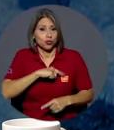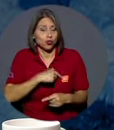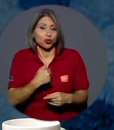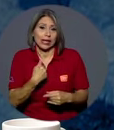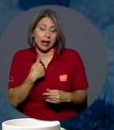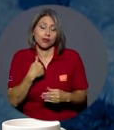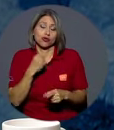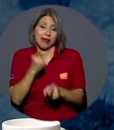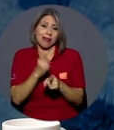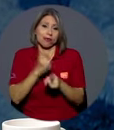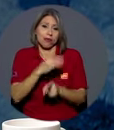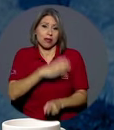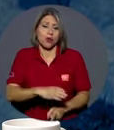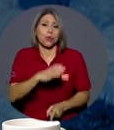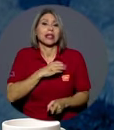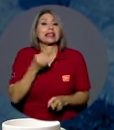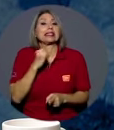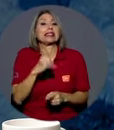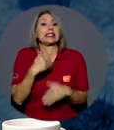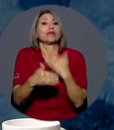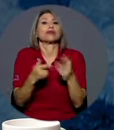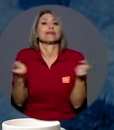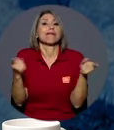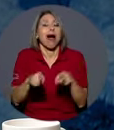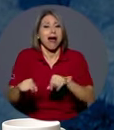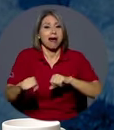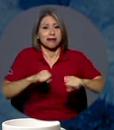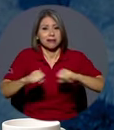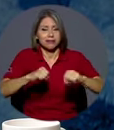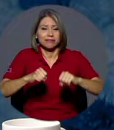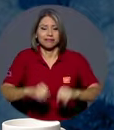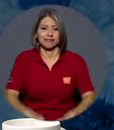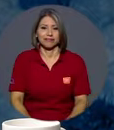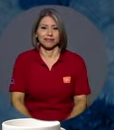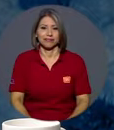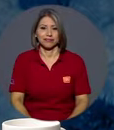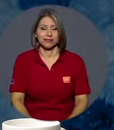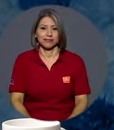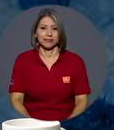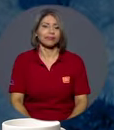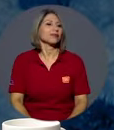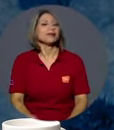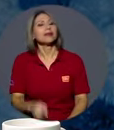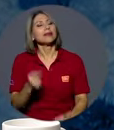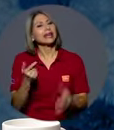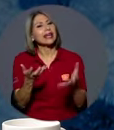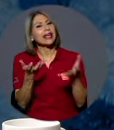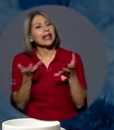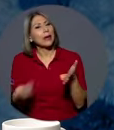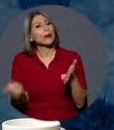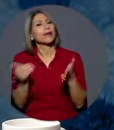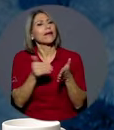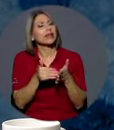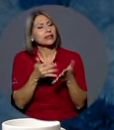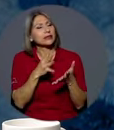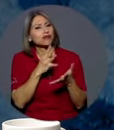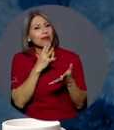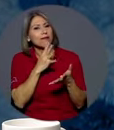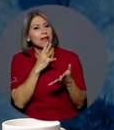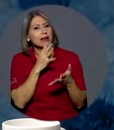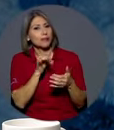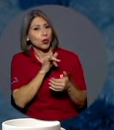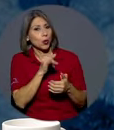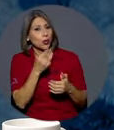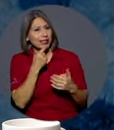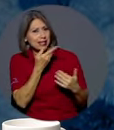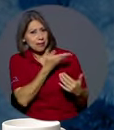tengamos un adecuado comportamiento en caso de presentarse un evento sísmico. Que quería retomar precisamente eso, como